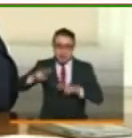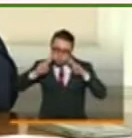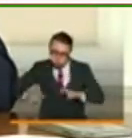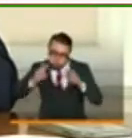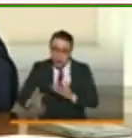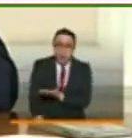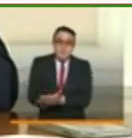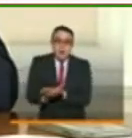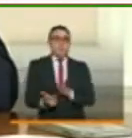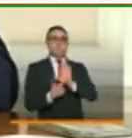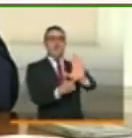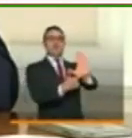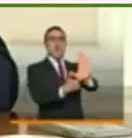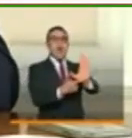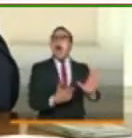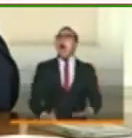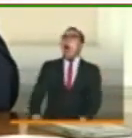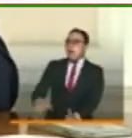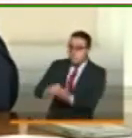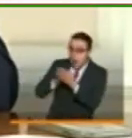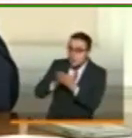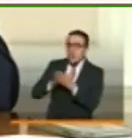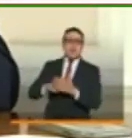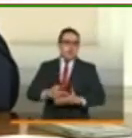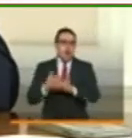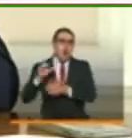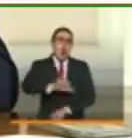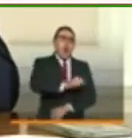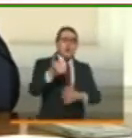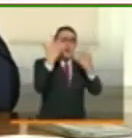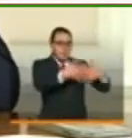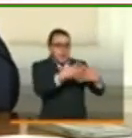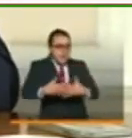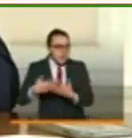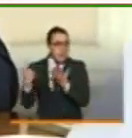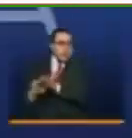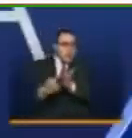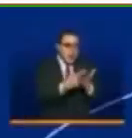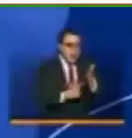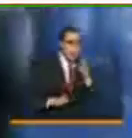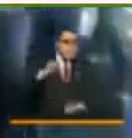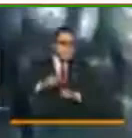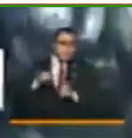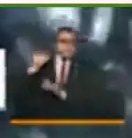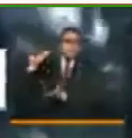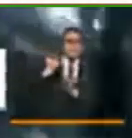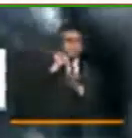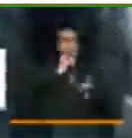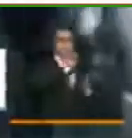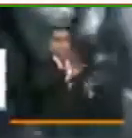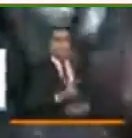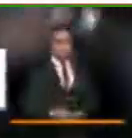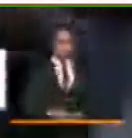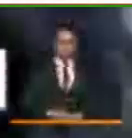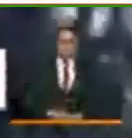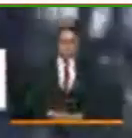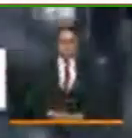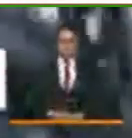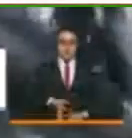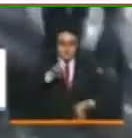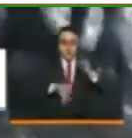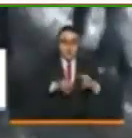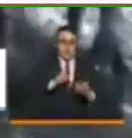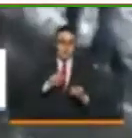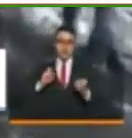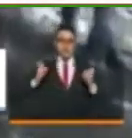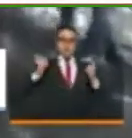y otras vacunas que estaremos hablando para la posibilidad de adquisición. La justicia transicional